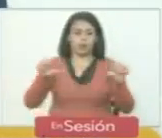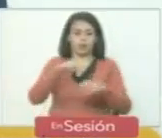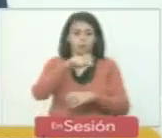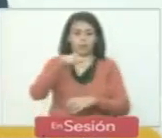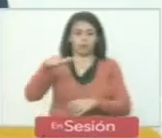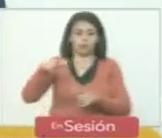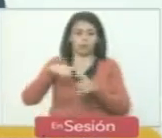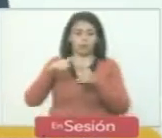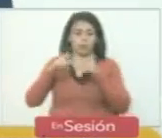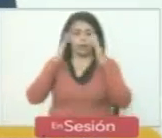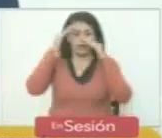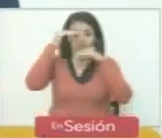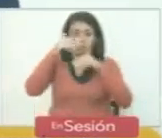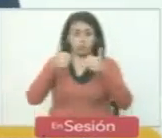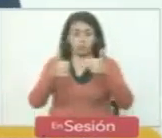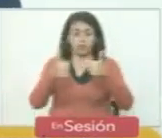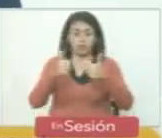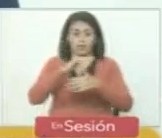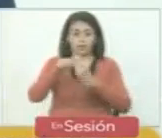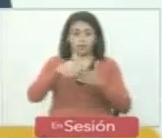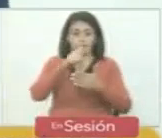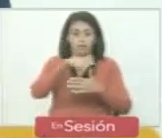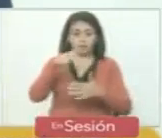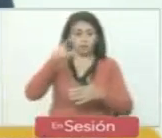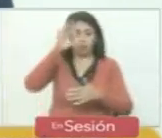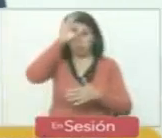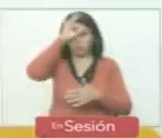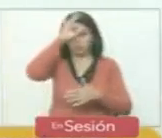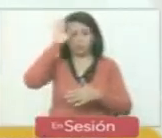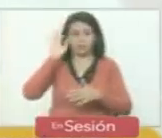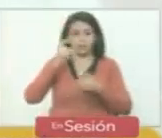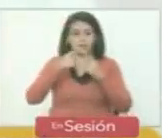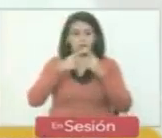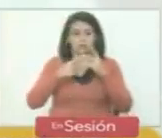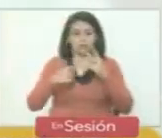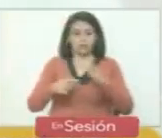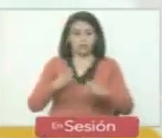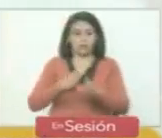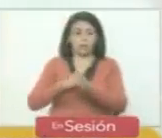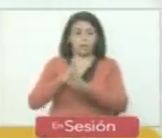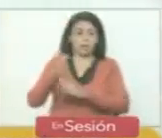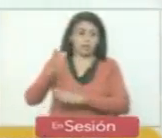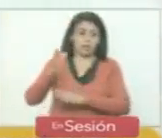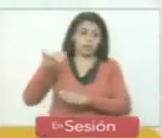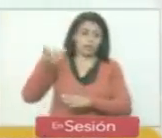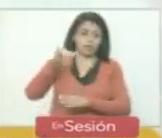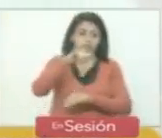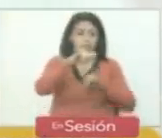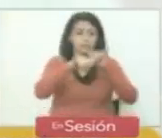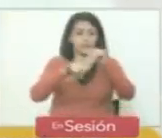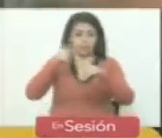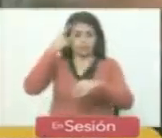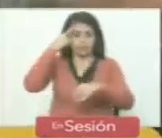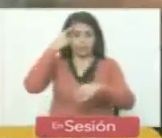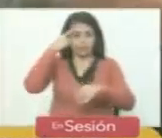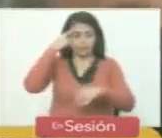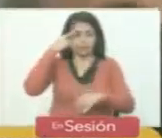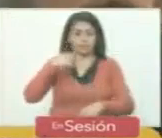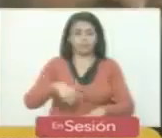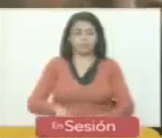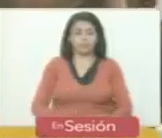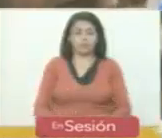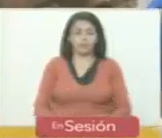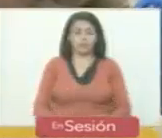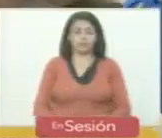gente, de atender bien a la gente. Eso no lo saben esas otras líneas aéreas, como si lo sabe Conviasa. Entonces